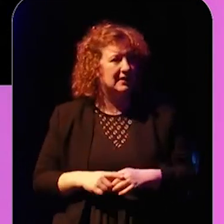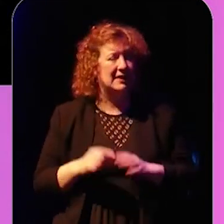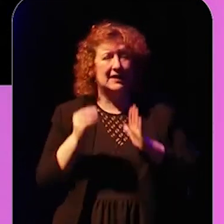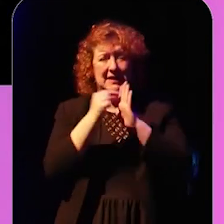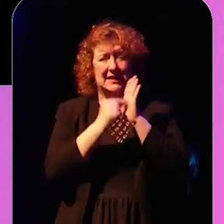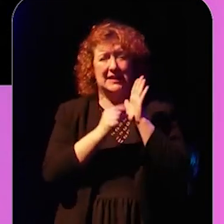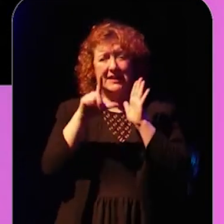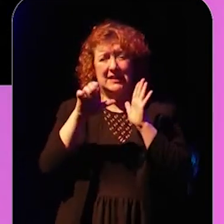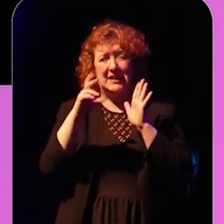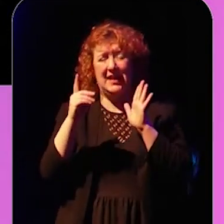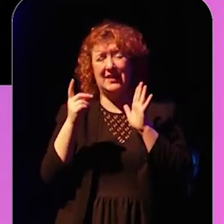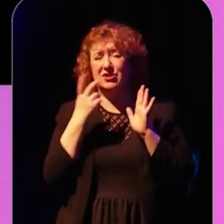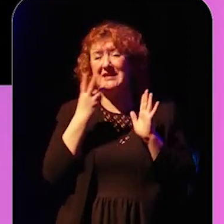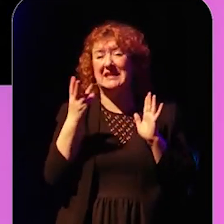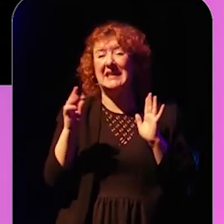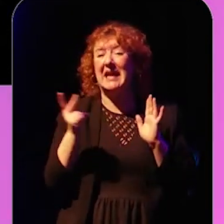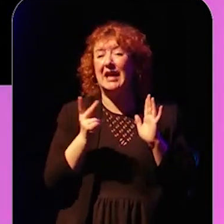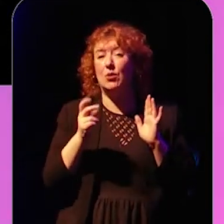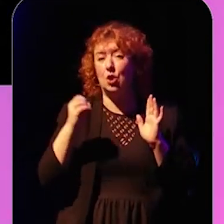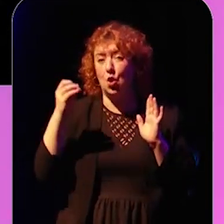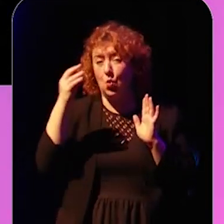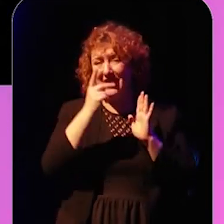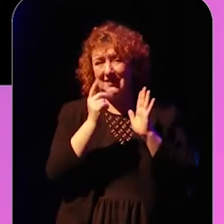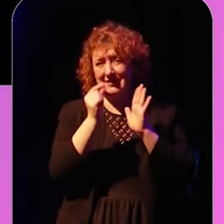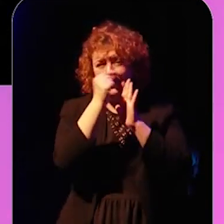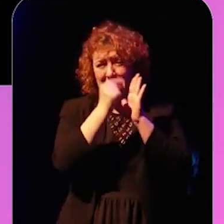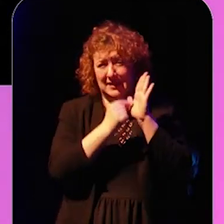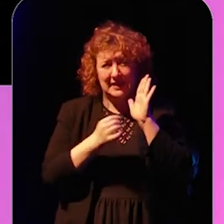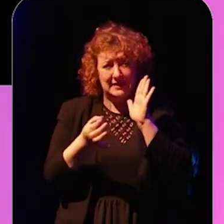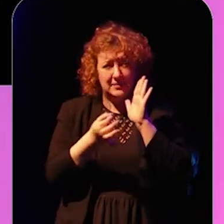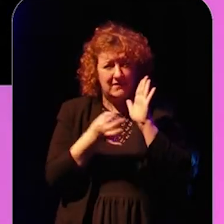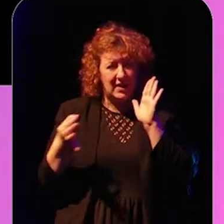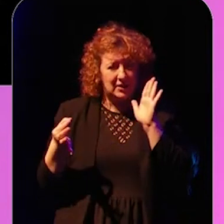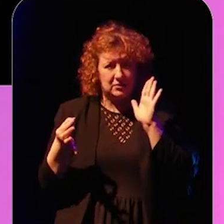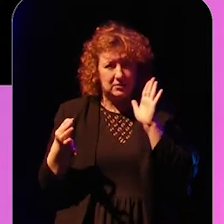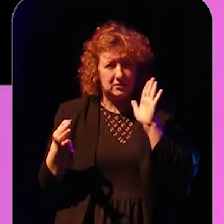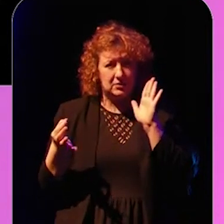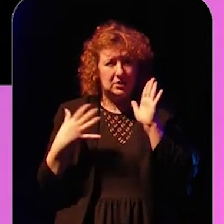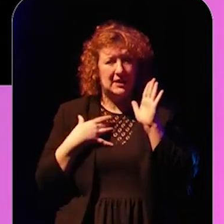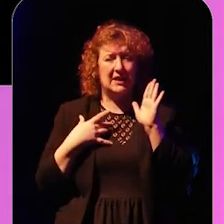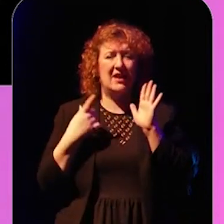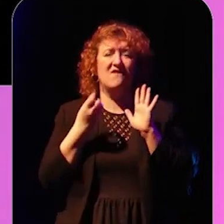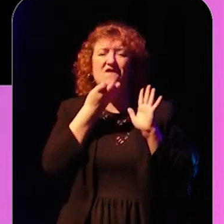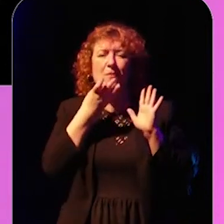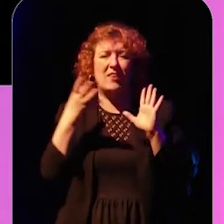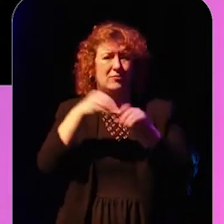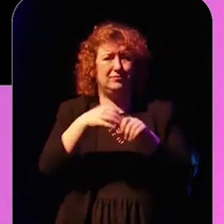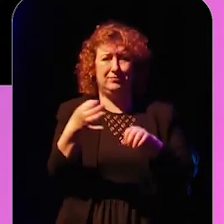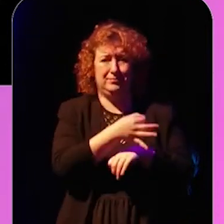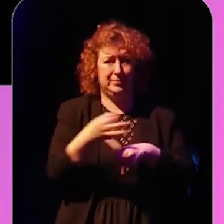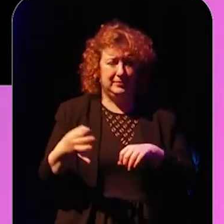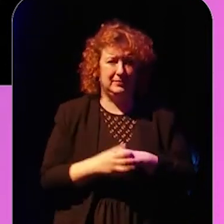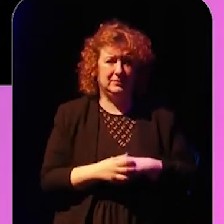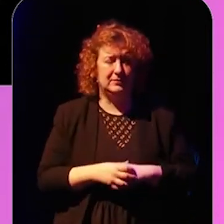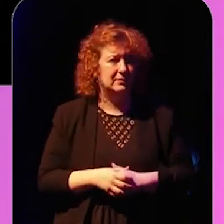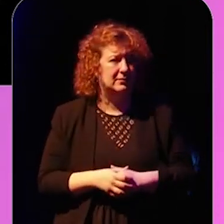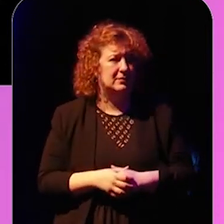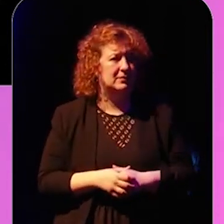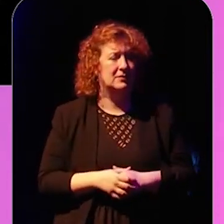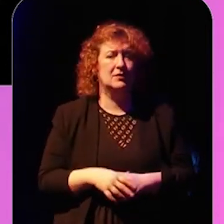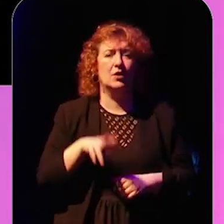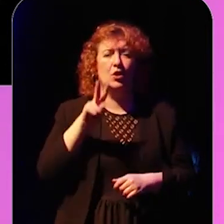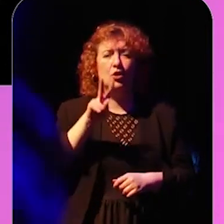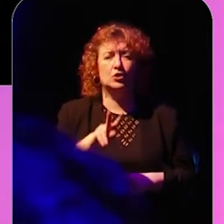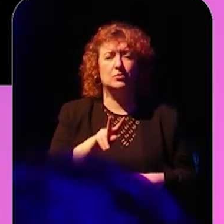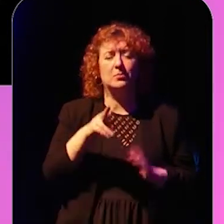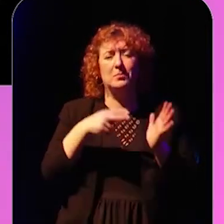LEDs que hay en esos 30 kilómetros de luces estuviesen en el lugar adecuado y les llegase el contenido apropiado. Tenemos 2.500 cadenas